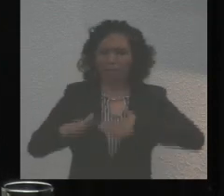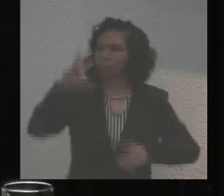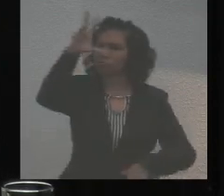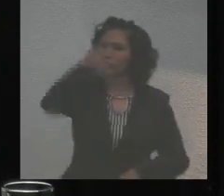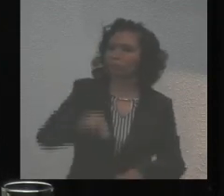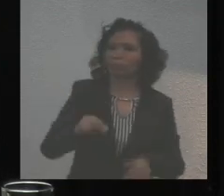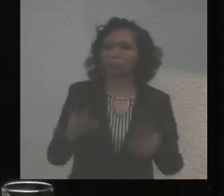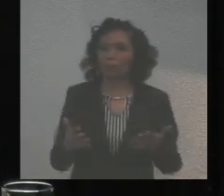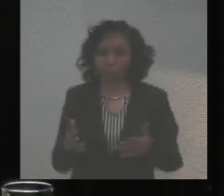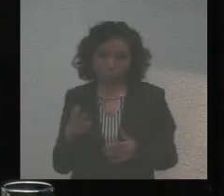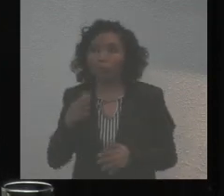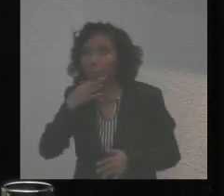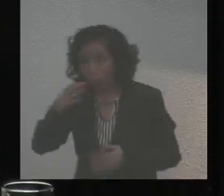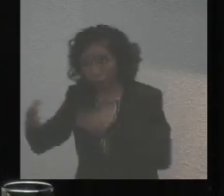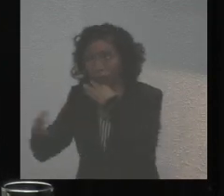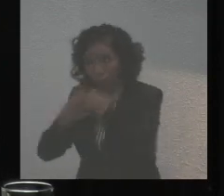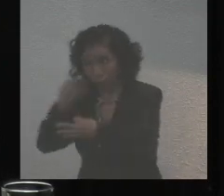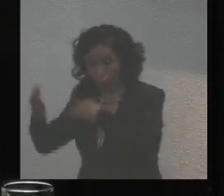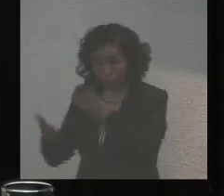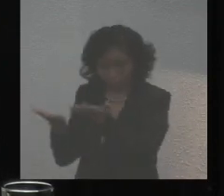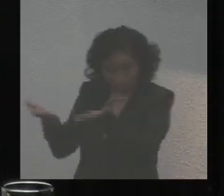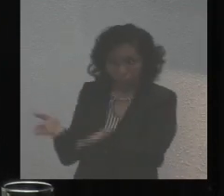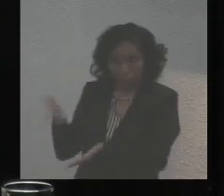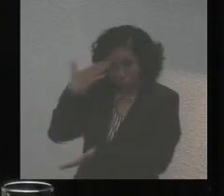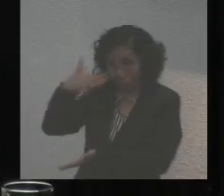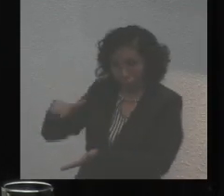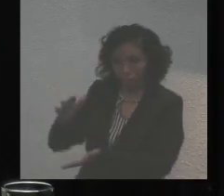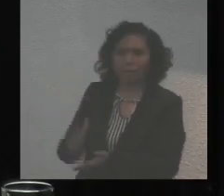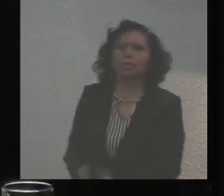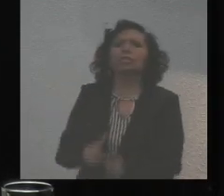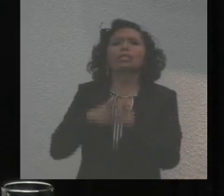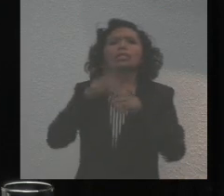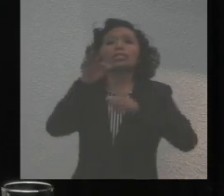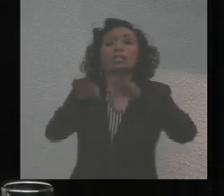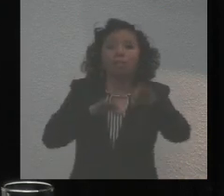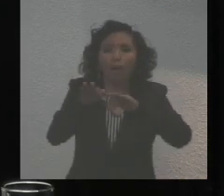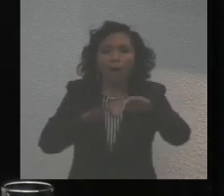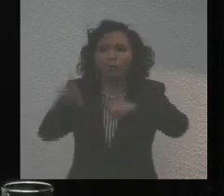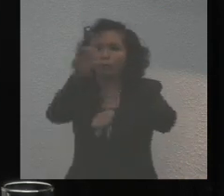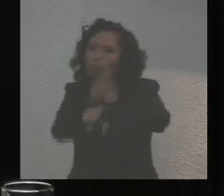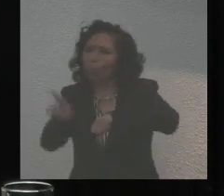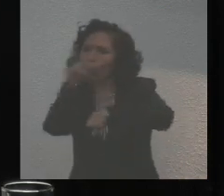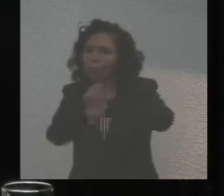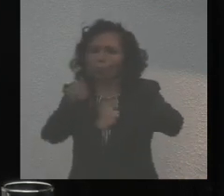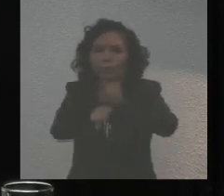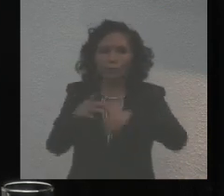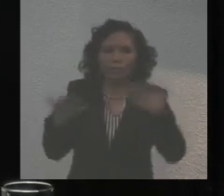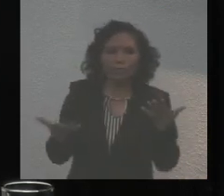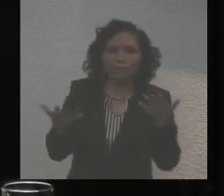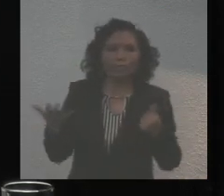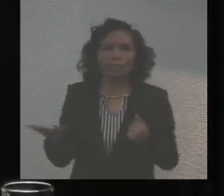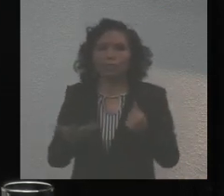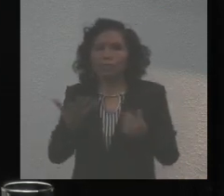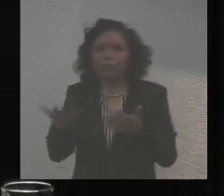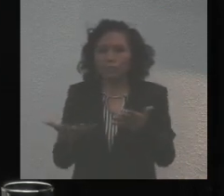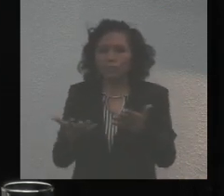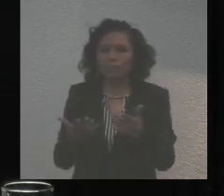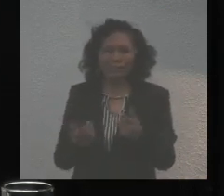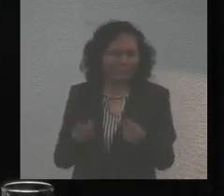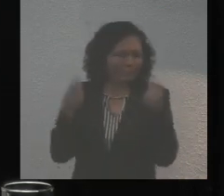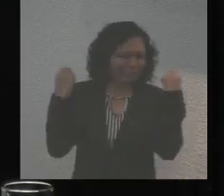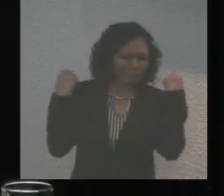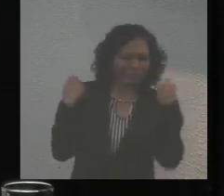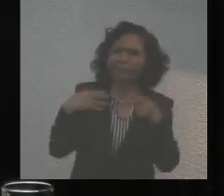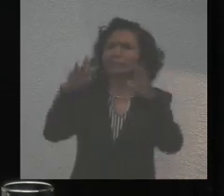al gabinete nomás para que no les caiga de sorpresa. Seguimos trabajando todos los días en la búsqueda de más mecanismos,